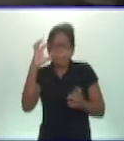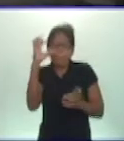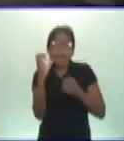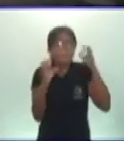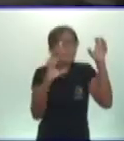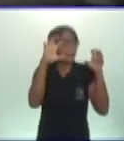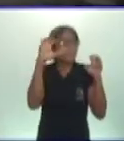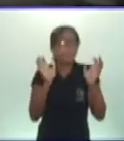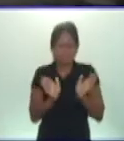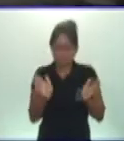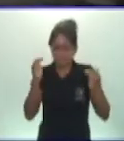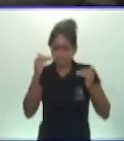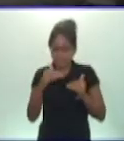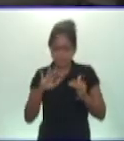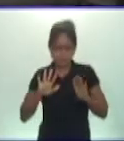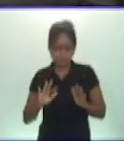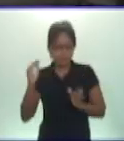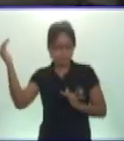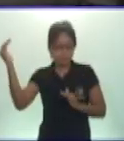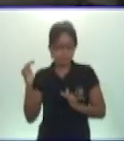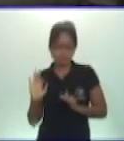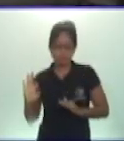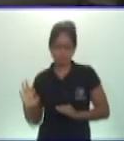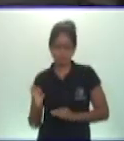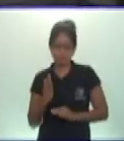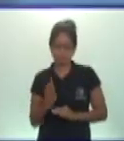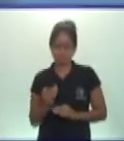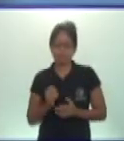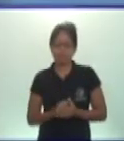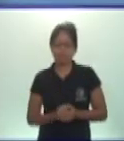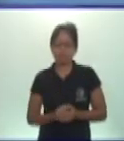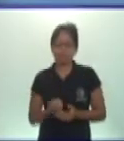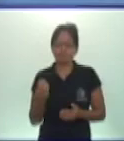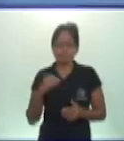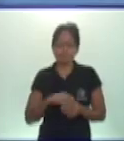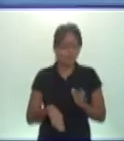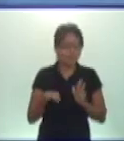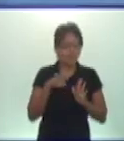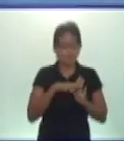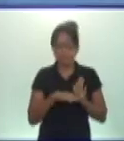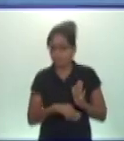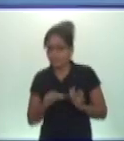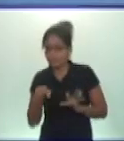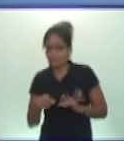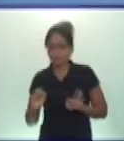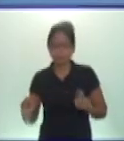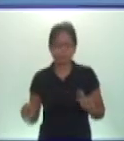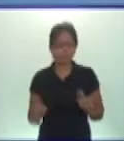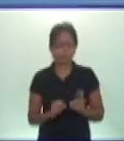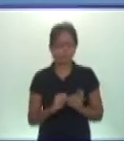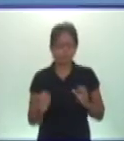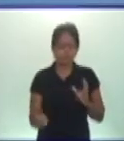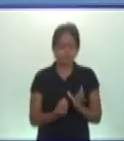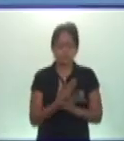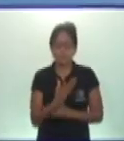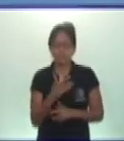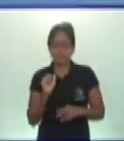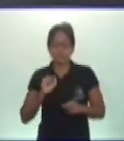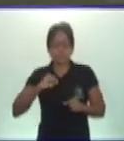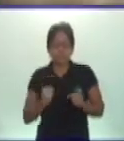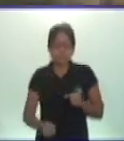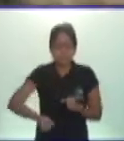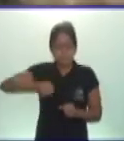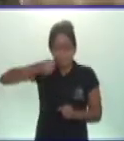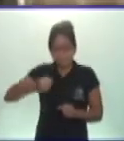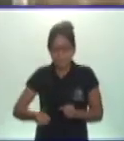su construcción, incluyendo los mecanismos originales de contrapeso y palancas para su operación, siendo el sistema